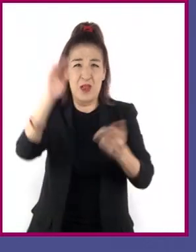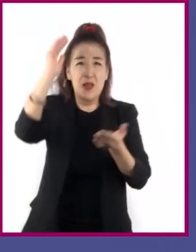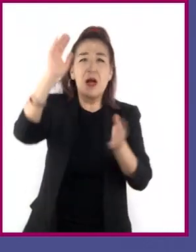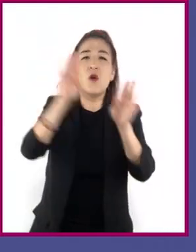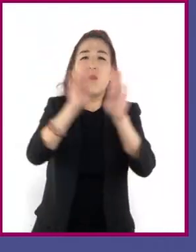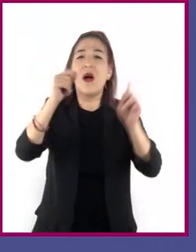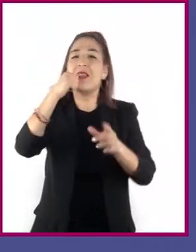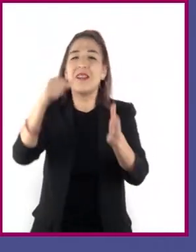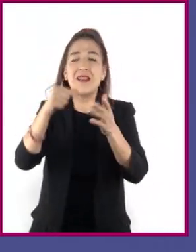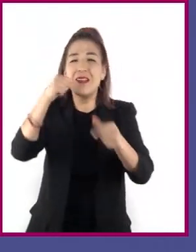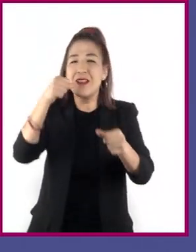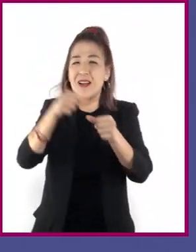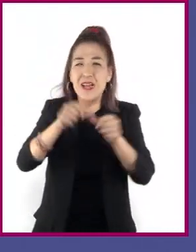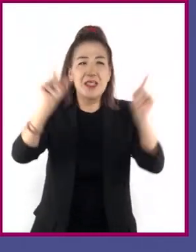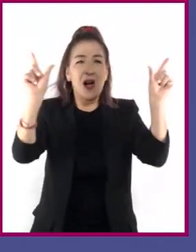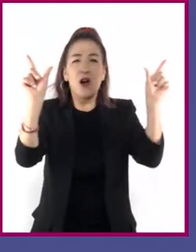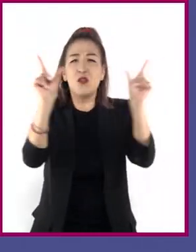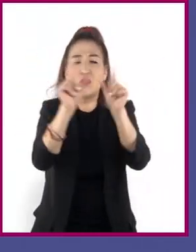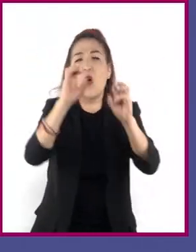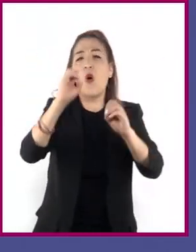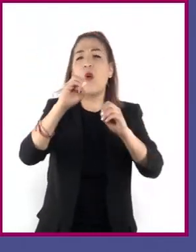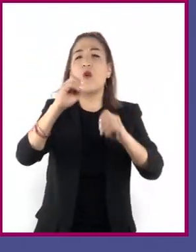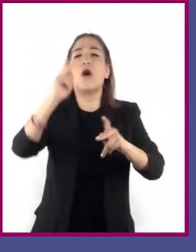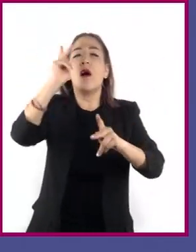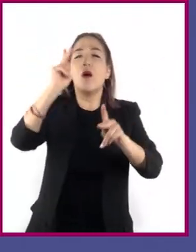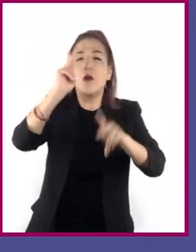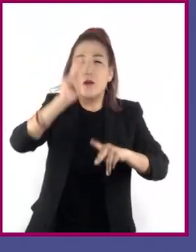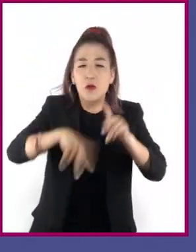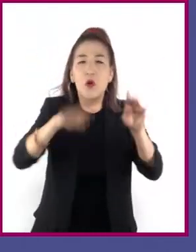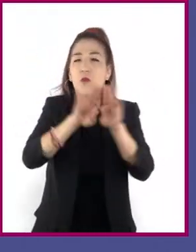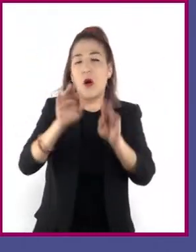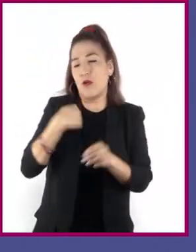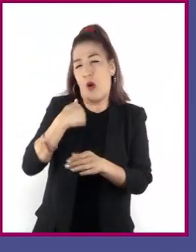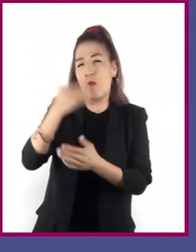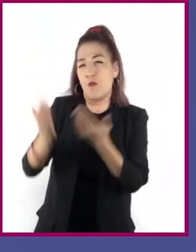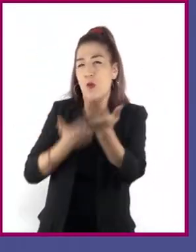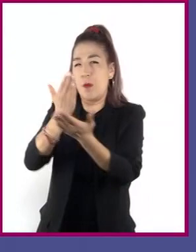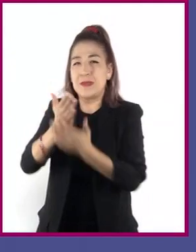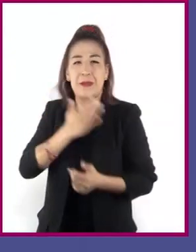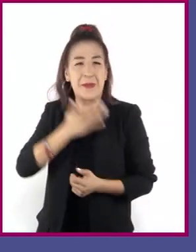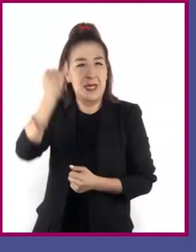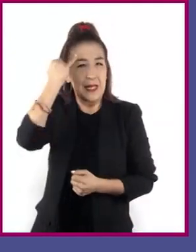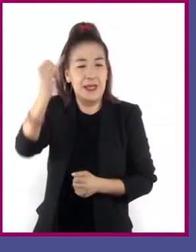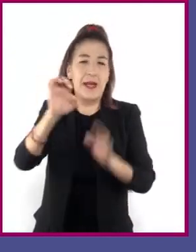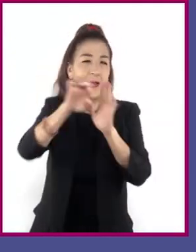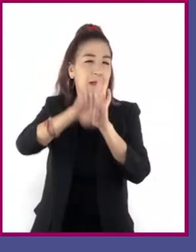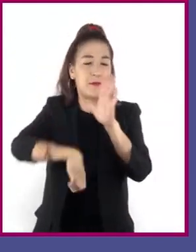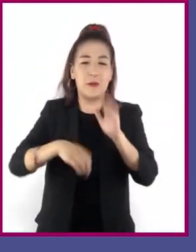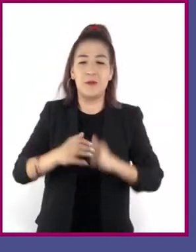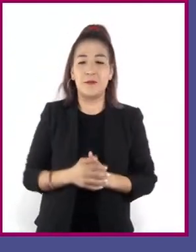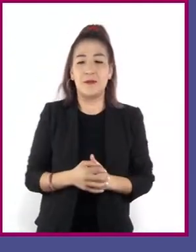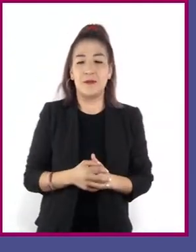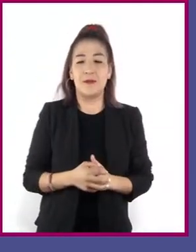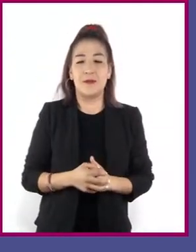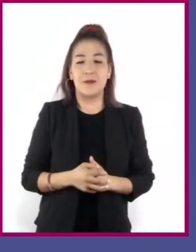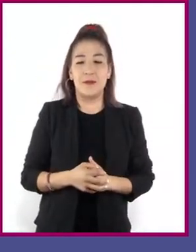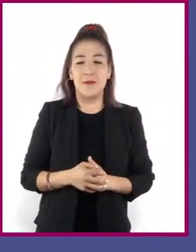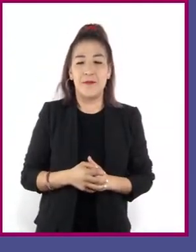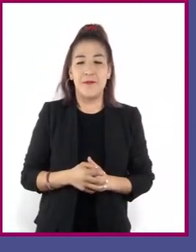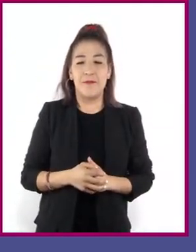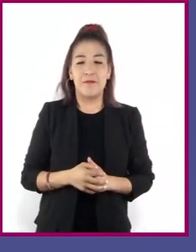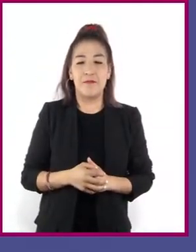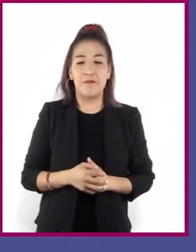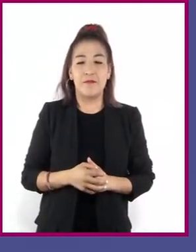darle una propuesta a lo mejor mi propuesta y lo voy a manipular aquí en el texto sería no